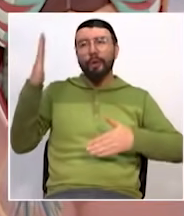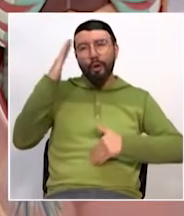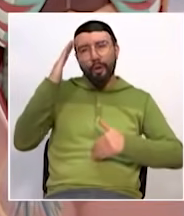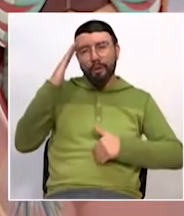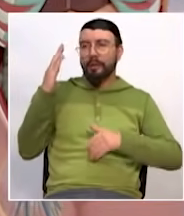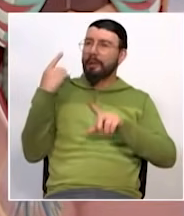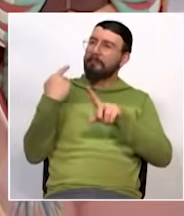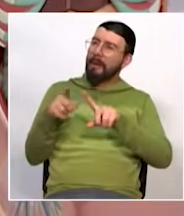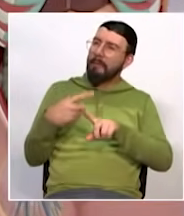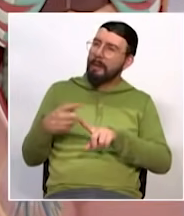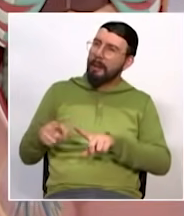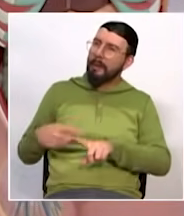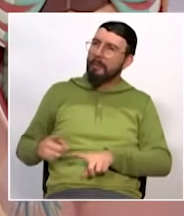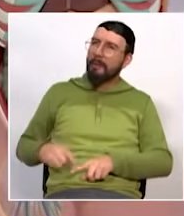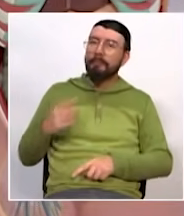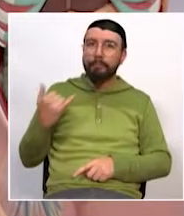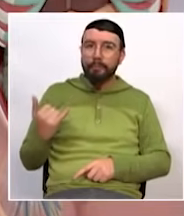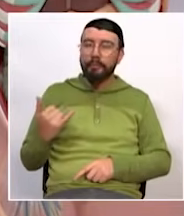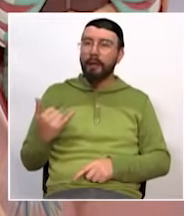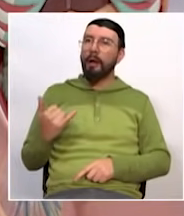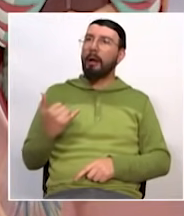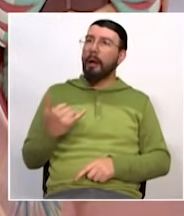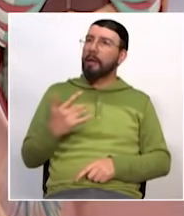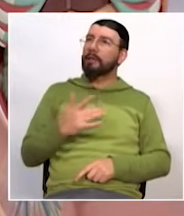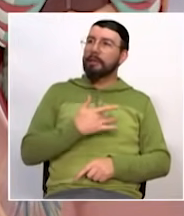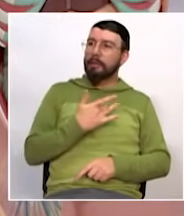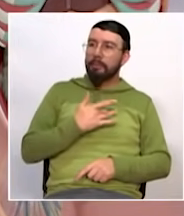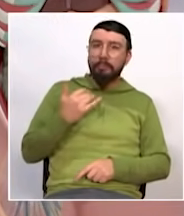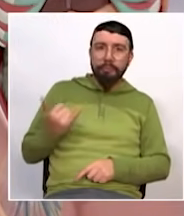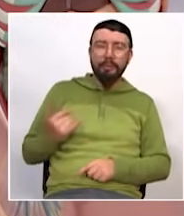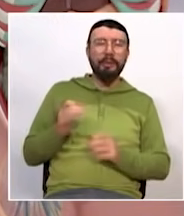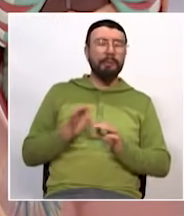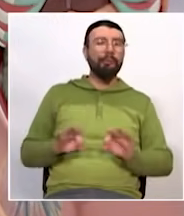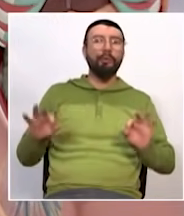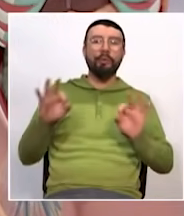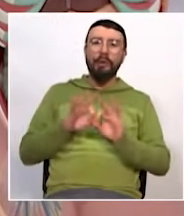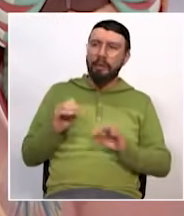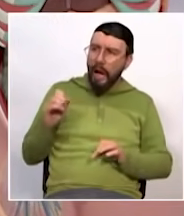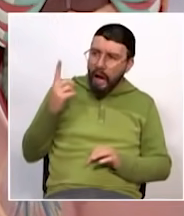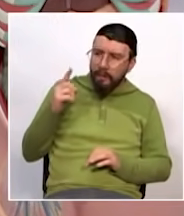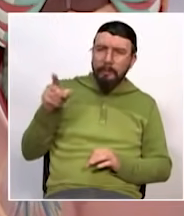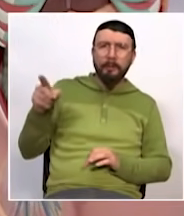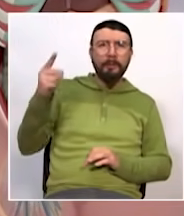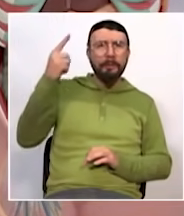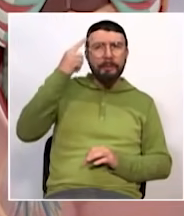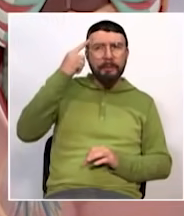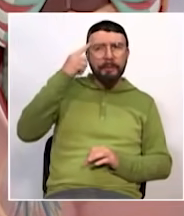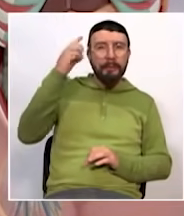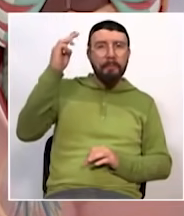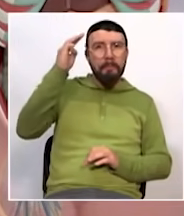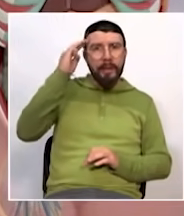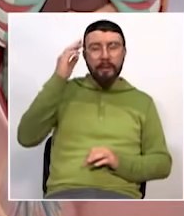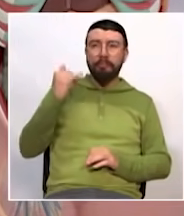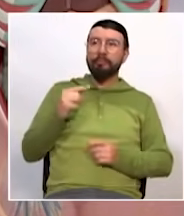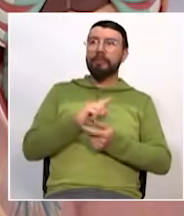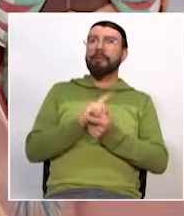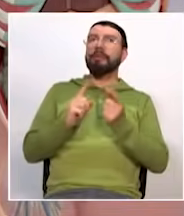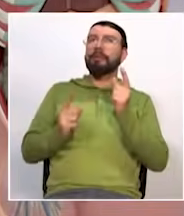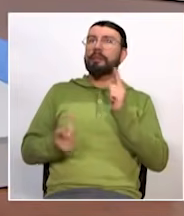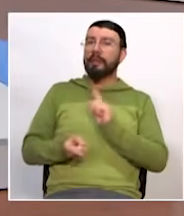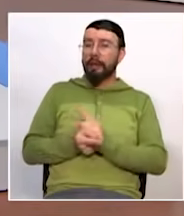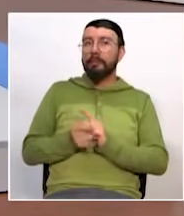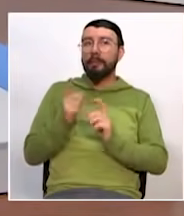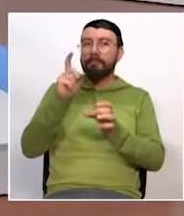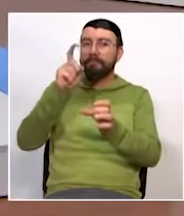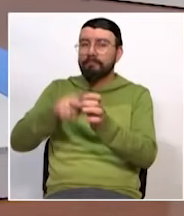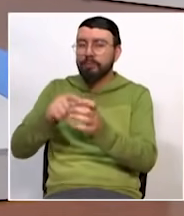abruptos que son síntomas indiscutibles de que algo en su mente está cambiando y están ingresando en el terreno depresivo